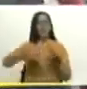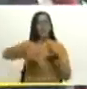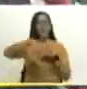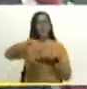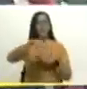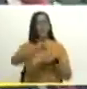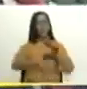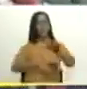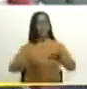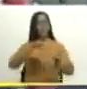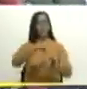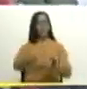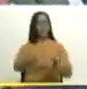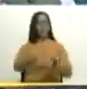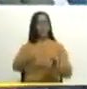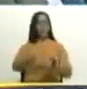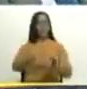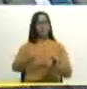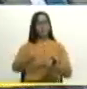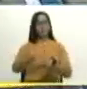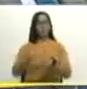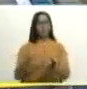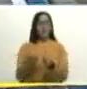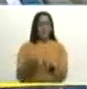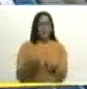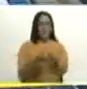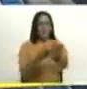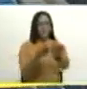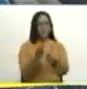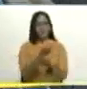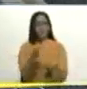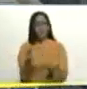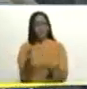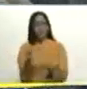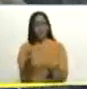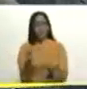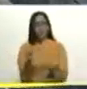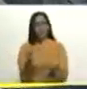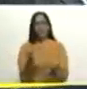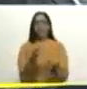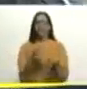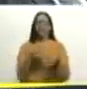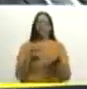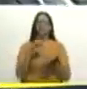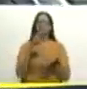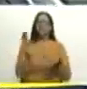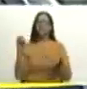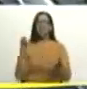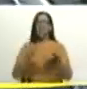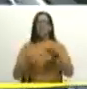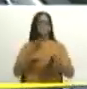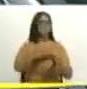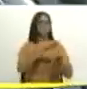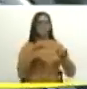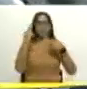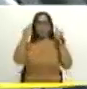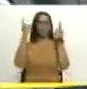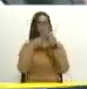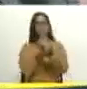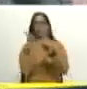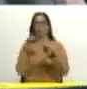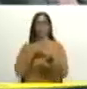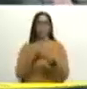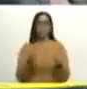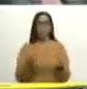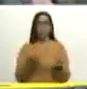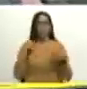pasos en la dirección correcta que 100 pasos sin saber hacia dónde se va